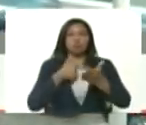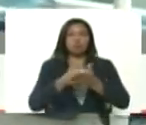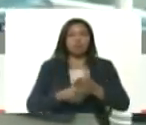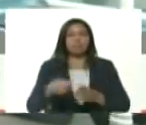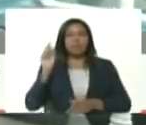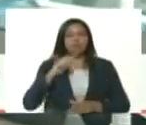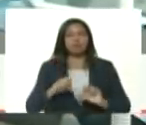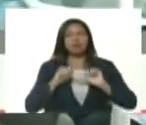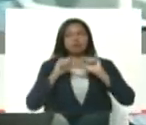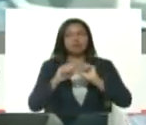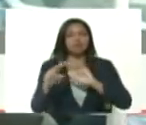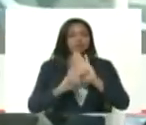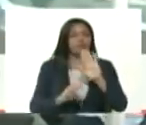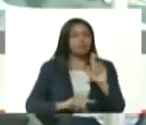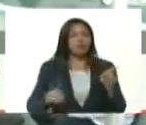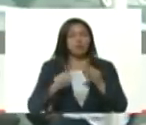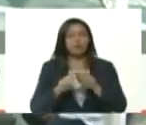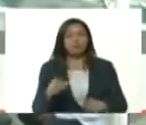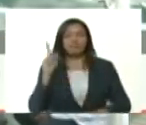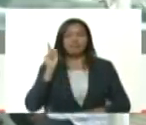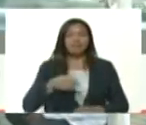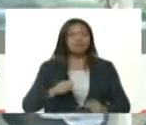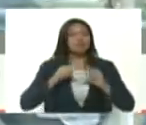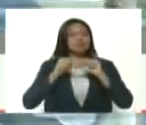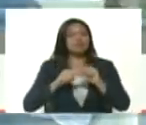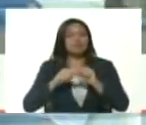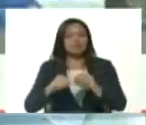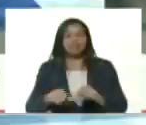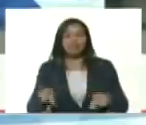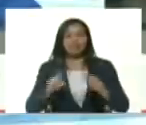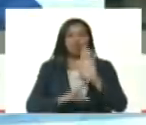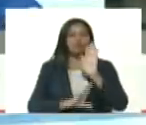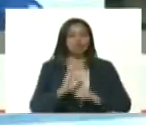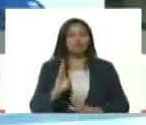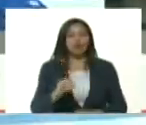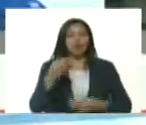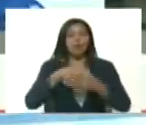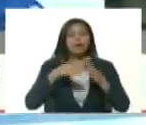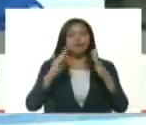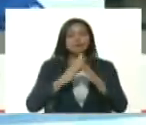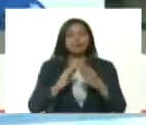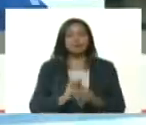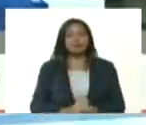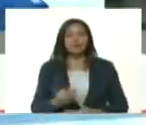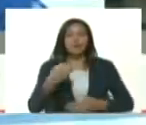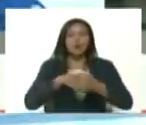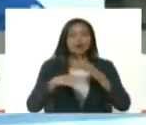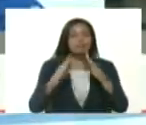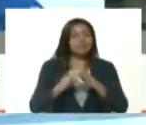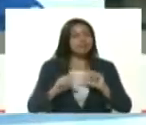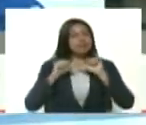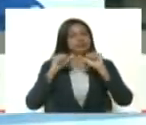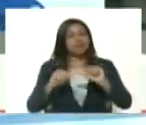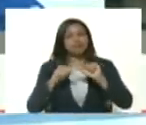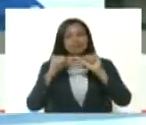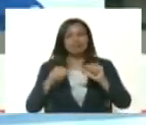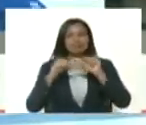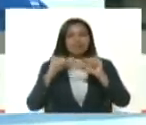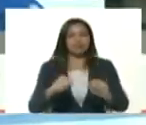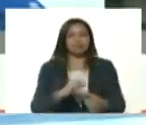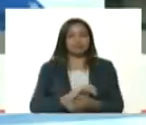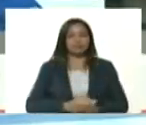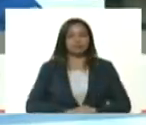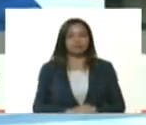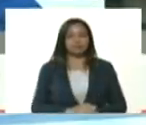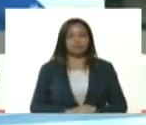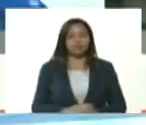Debemos seguir cumpliendo, debemos seguir avanzando. Cuarentena, cuarentena, cuarentena.